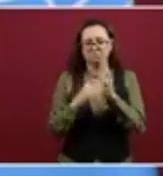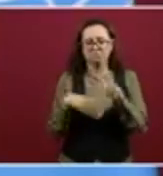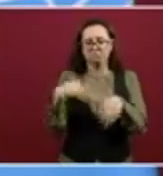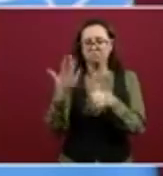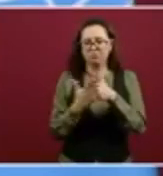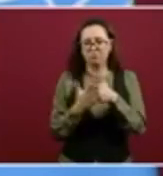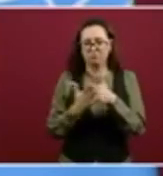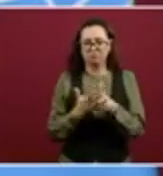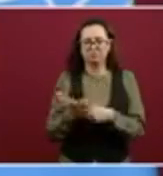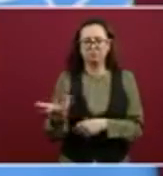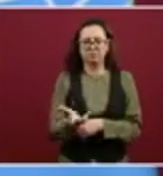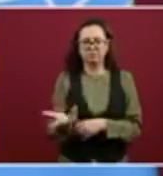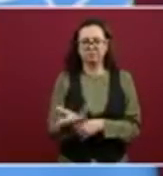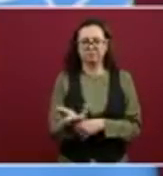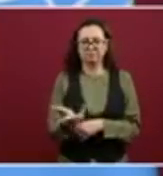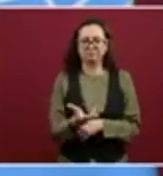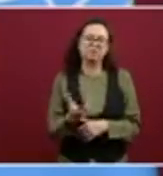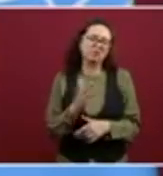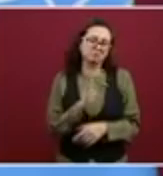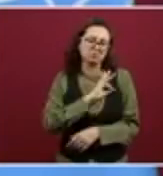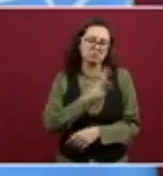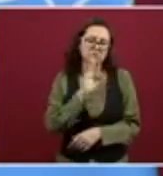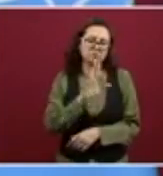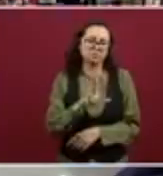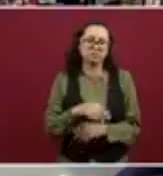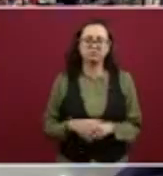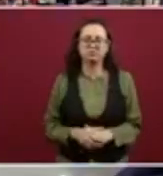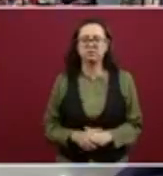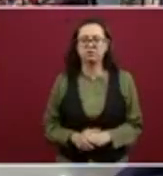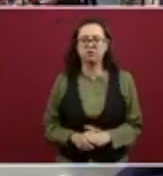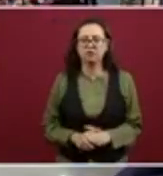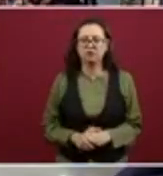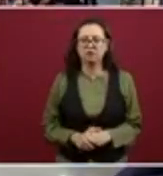llevando a cabo. Eso es lo que puedo contestar.